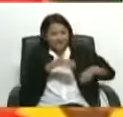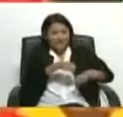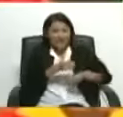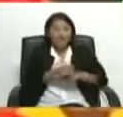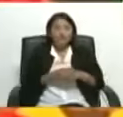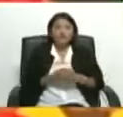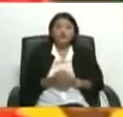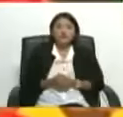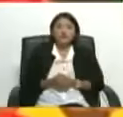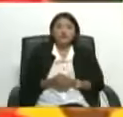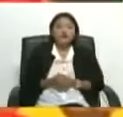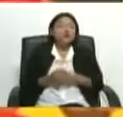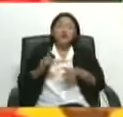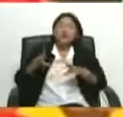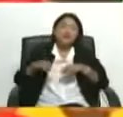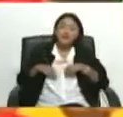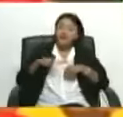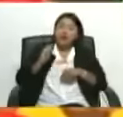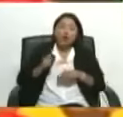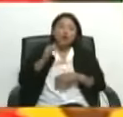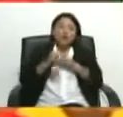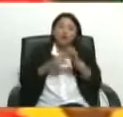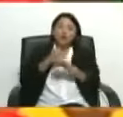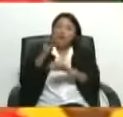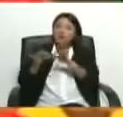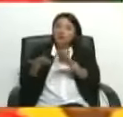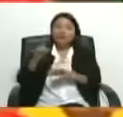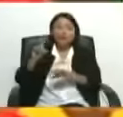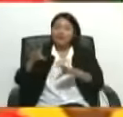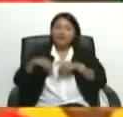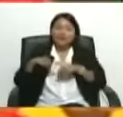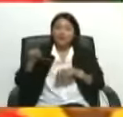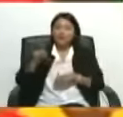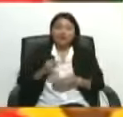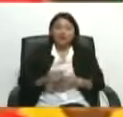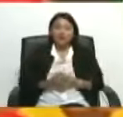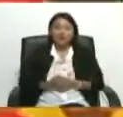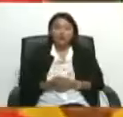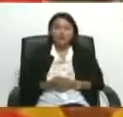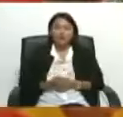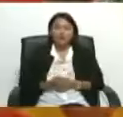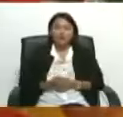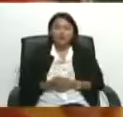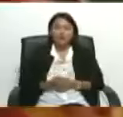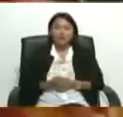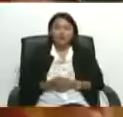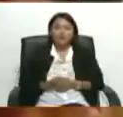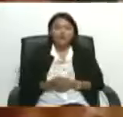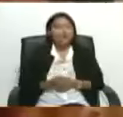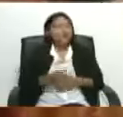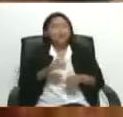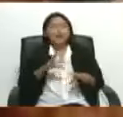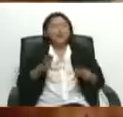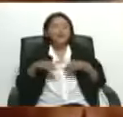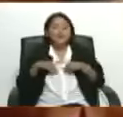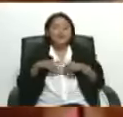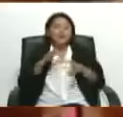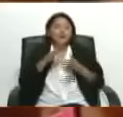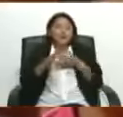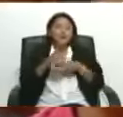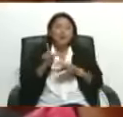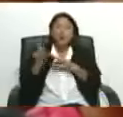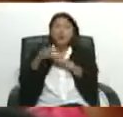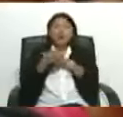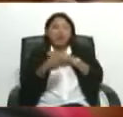Rechazar la Corte Internacional. Rechazar cualquier intento que se haga desde